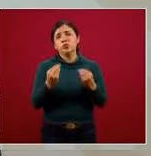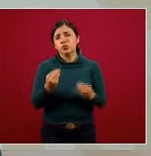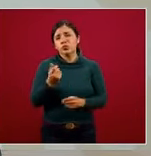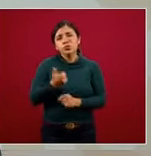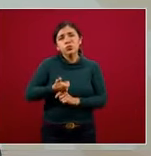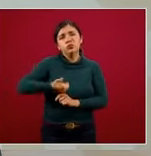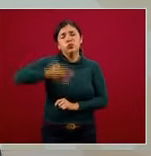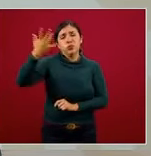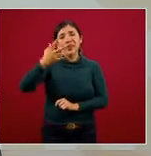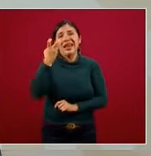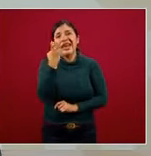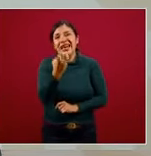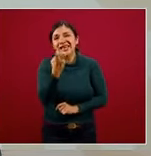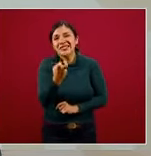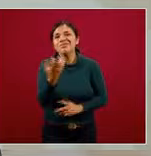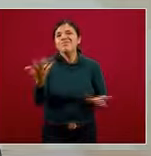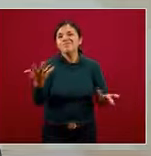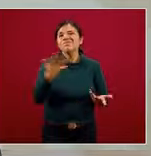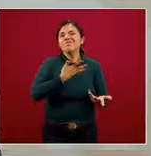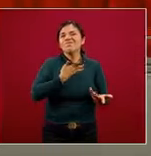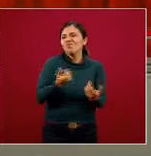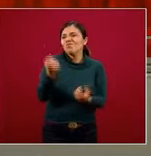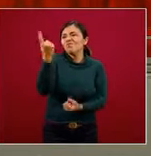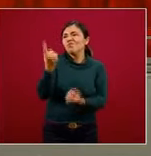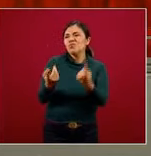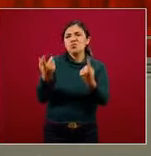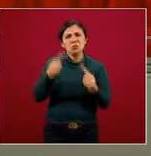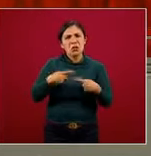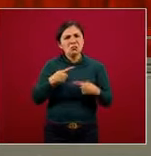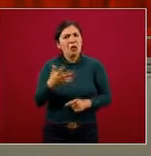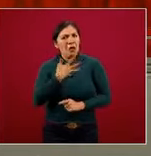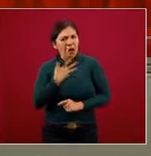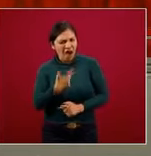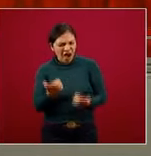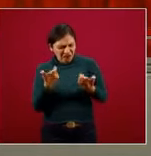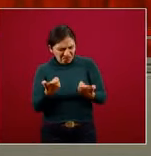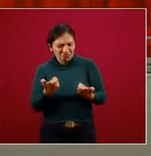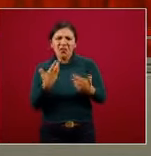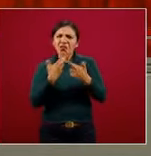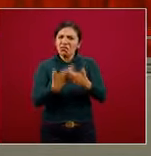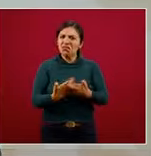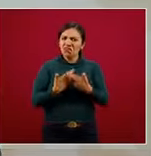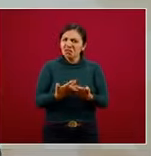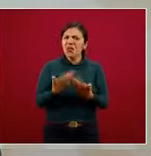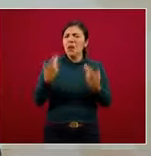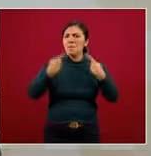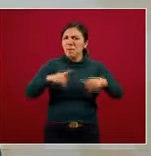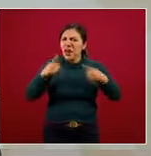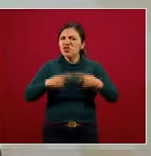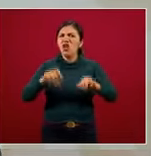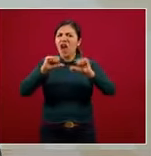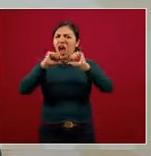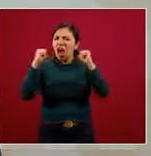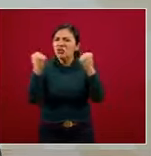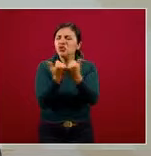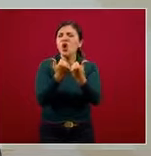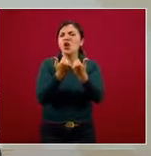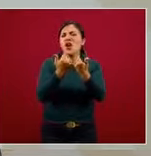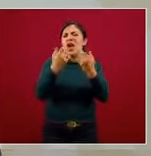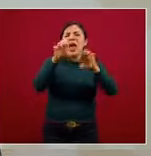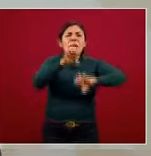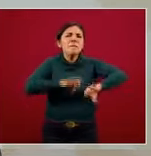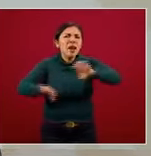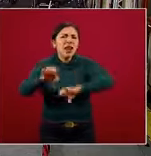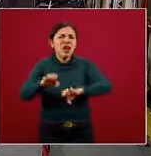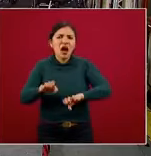esto invita a que haya personas que tienen mucho dinero, personas, organizaciones, fundaciones, empresas, a